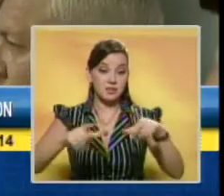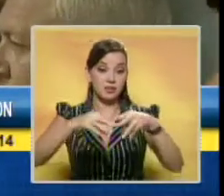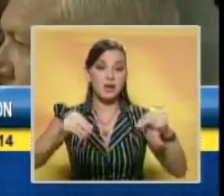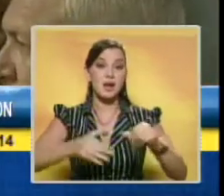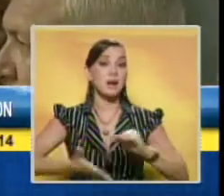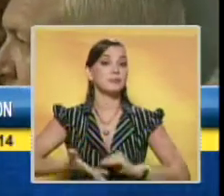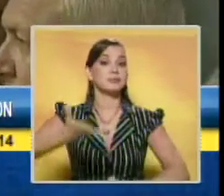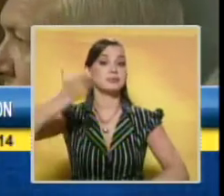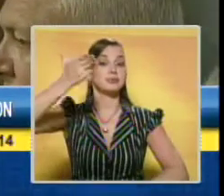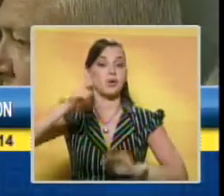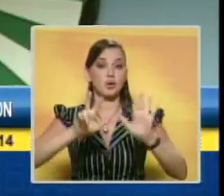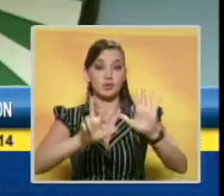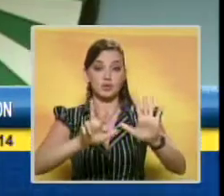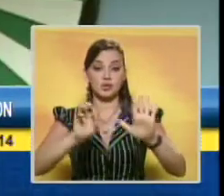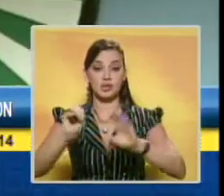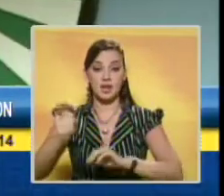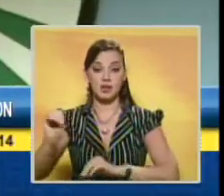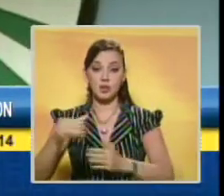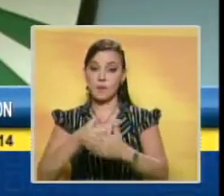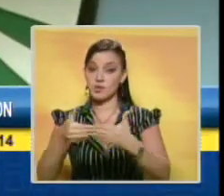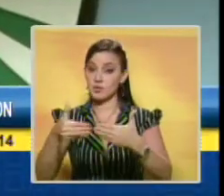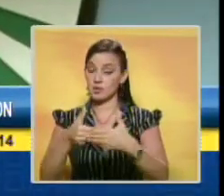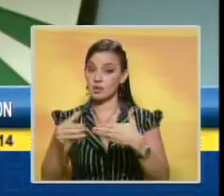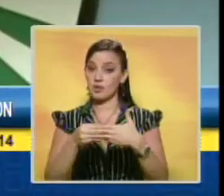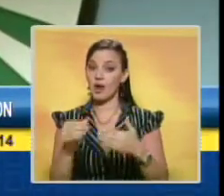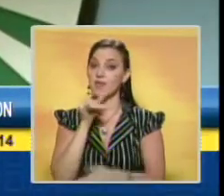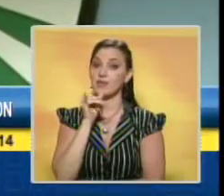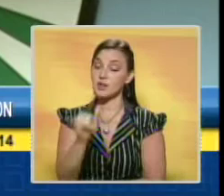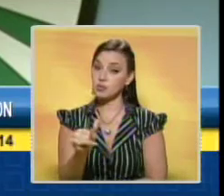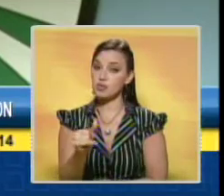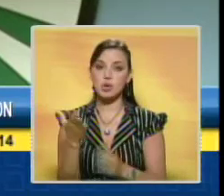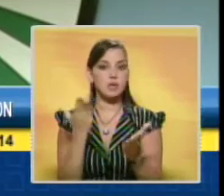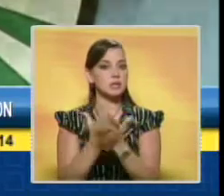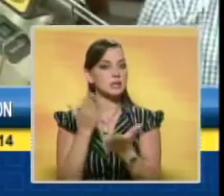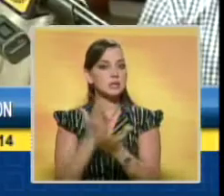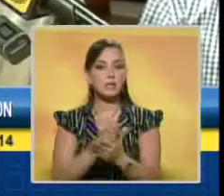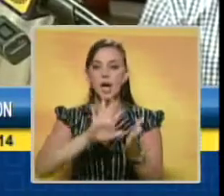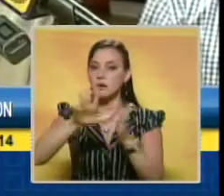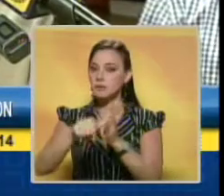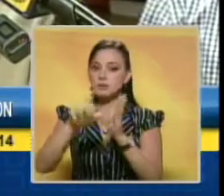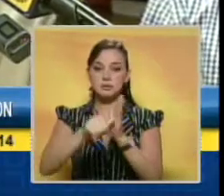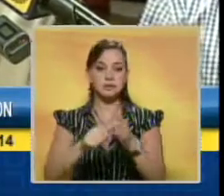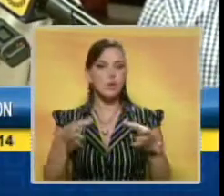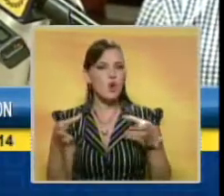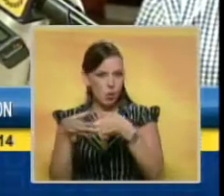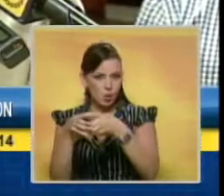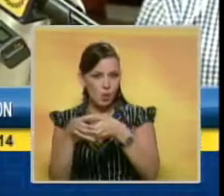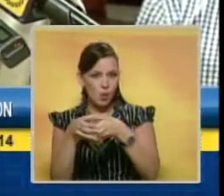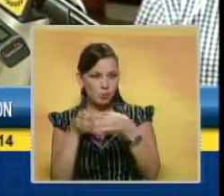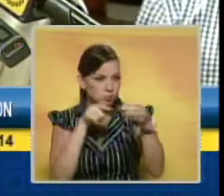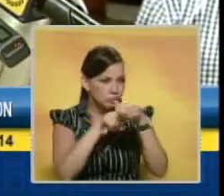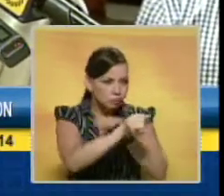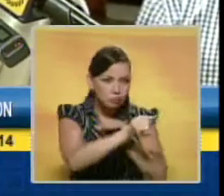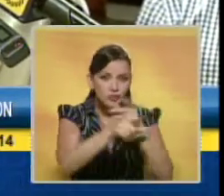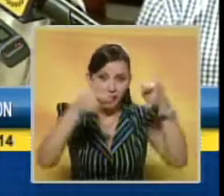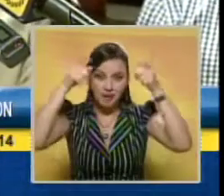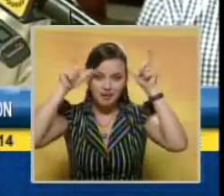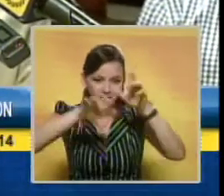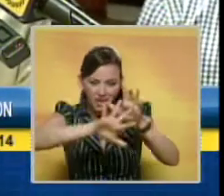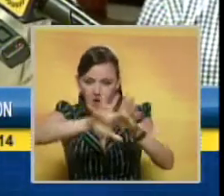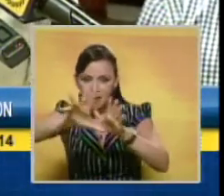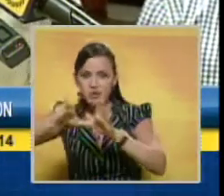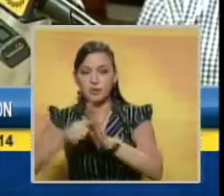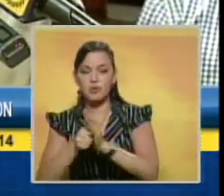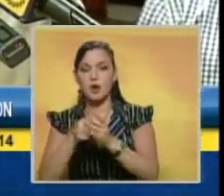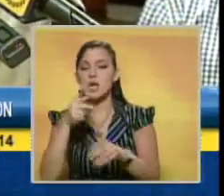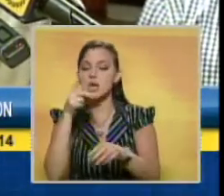los $800 millones y denunció que la inseguridad y las bandas delictivas que operan en las fincas sigue siendo un problema grave que